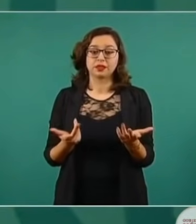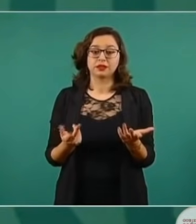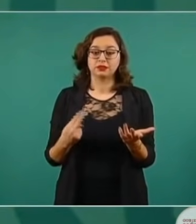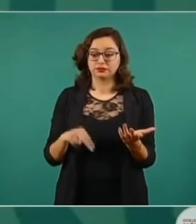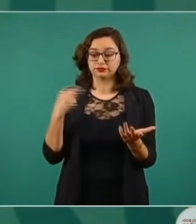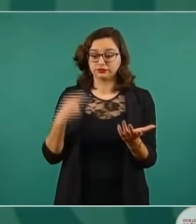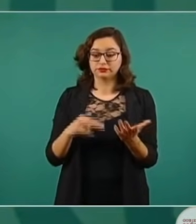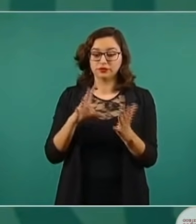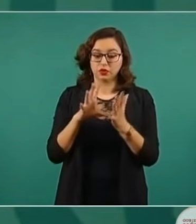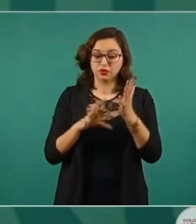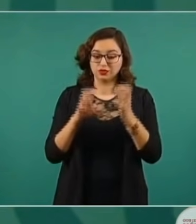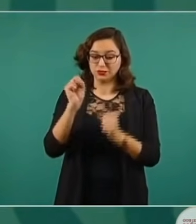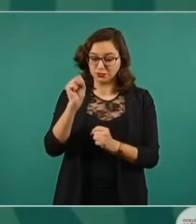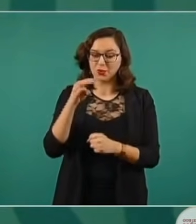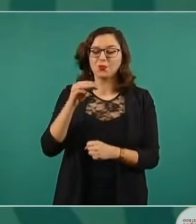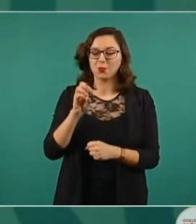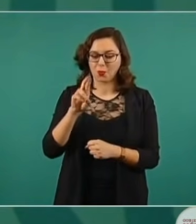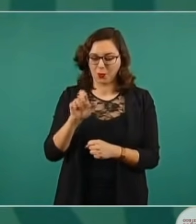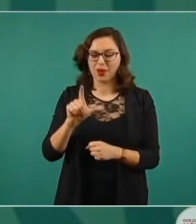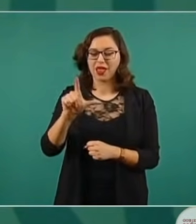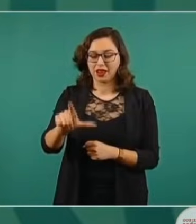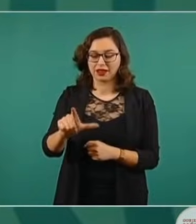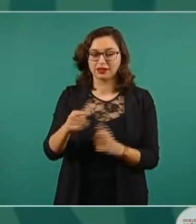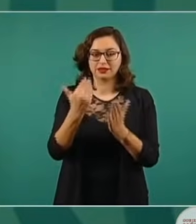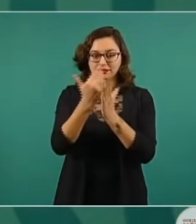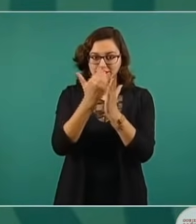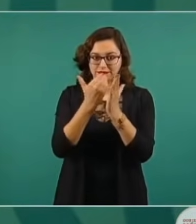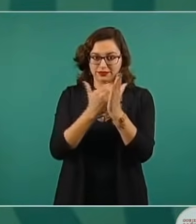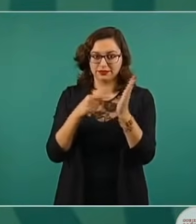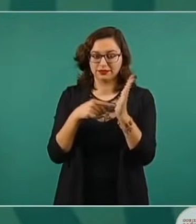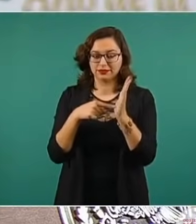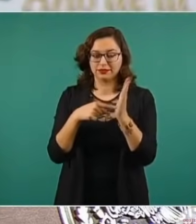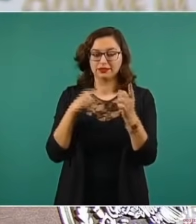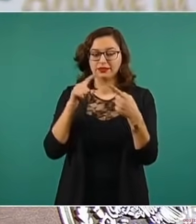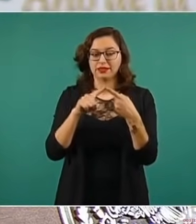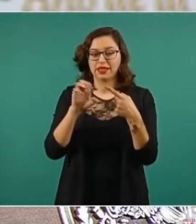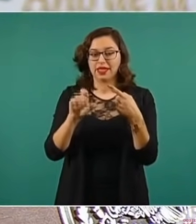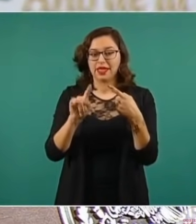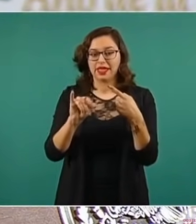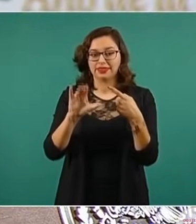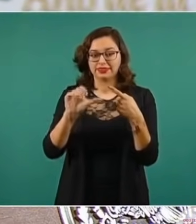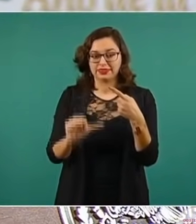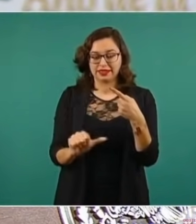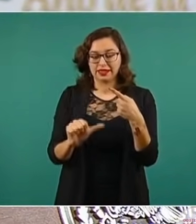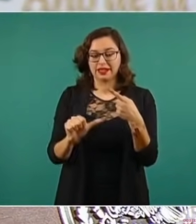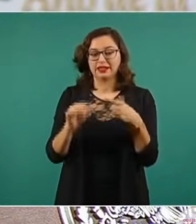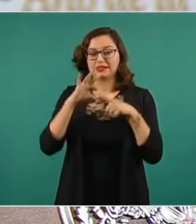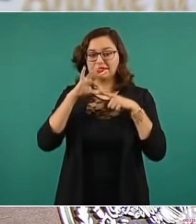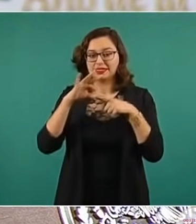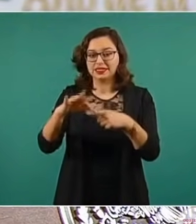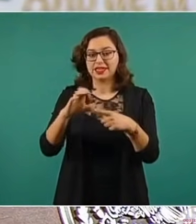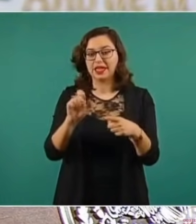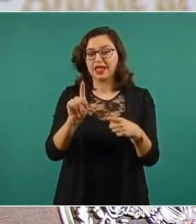es una constitución moral, que se llama ética, guía ética para